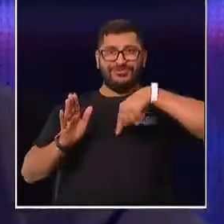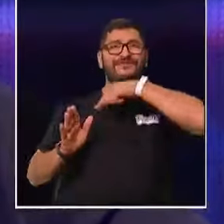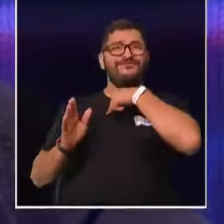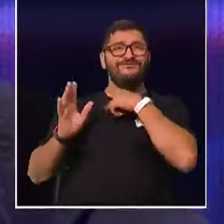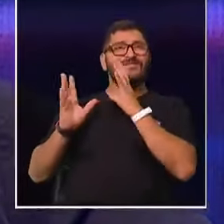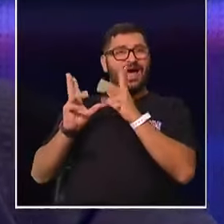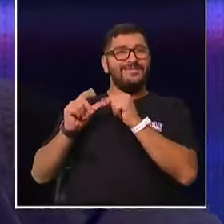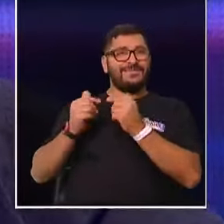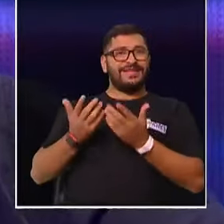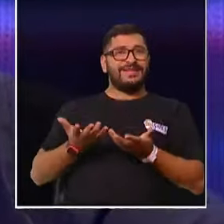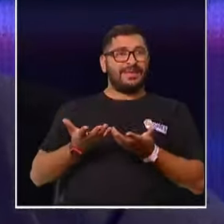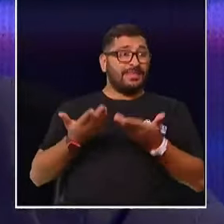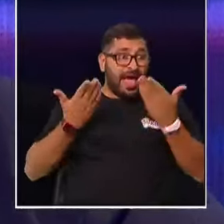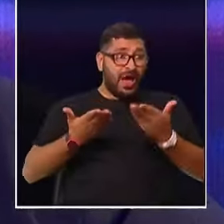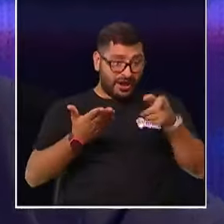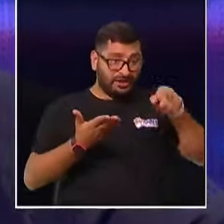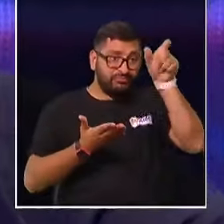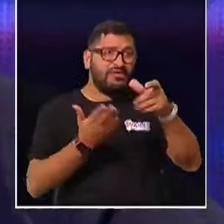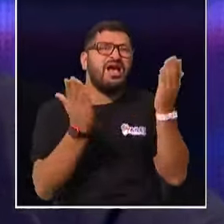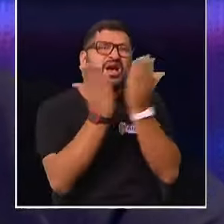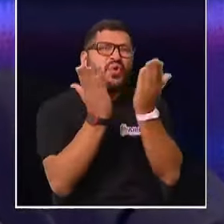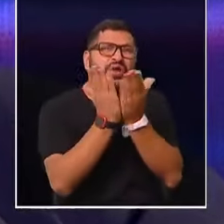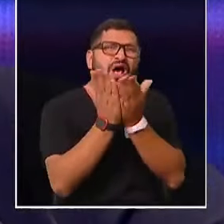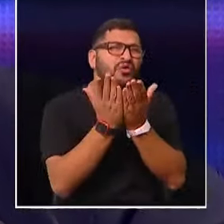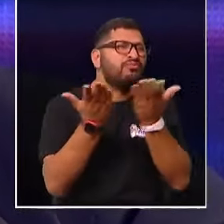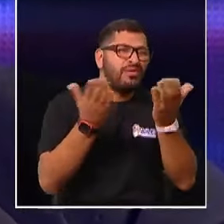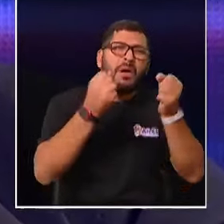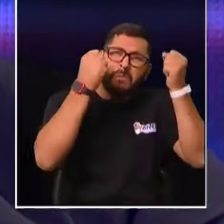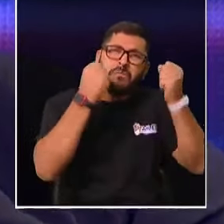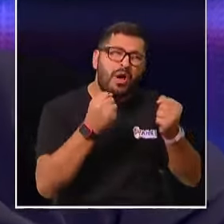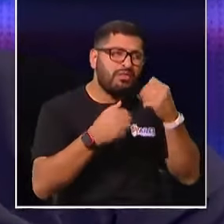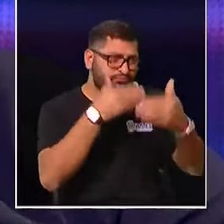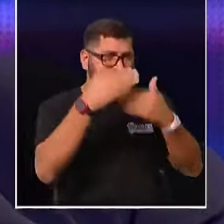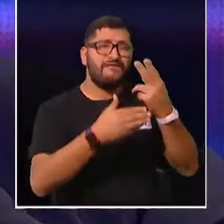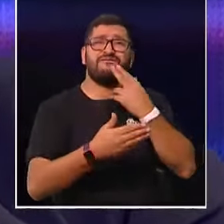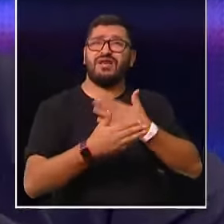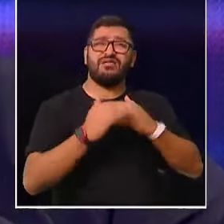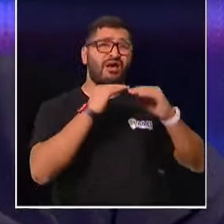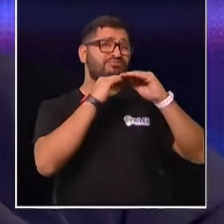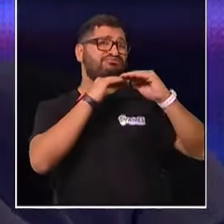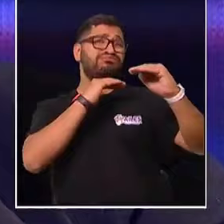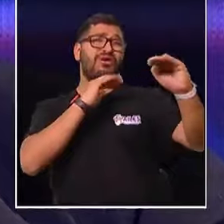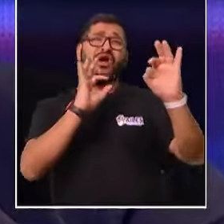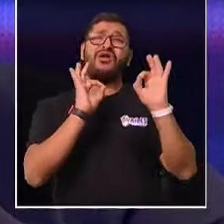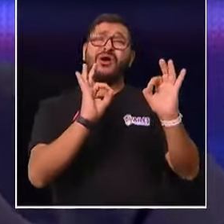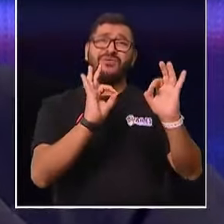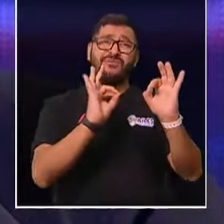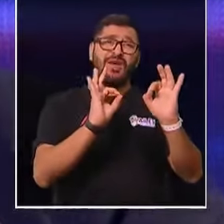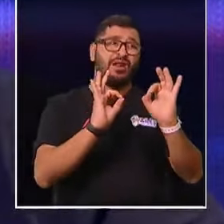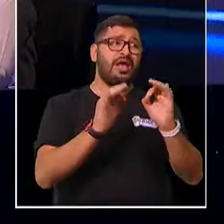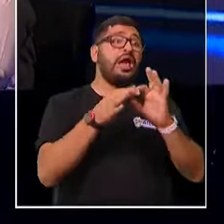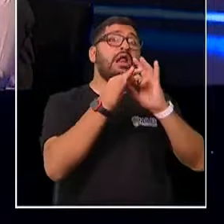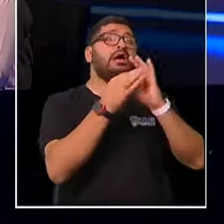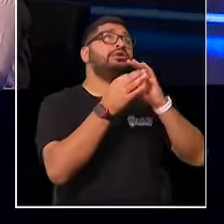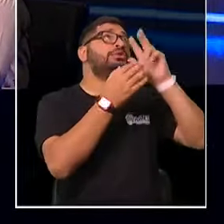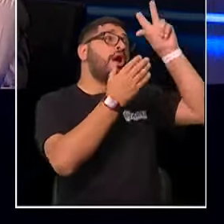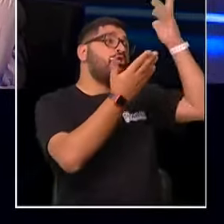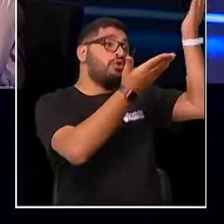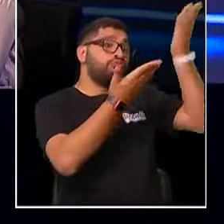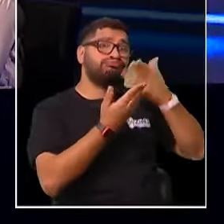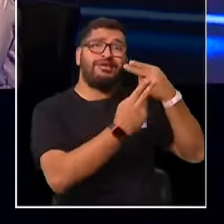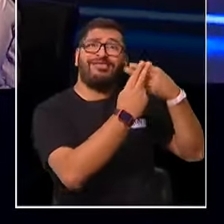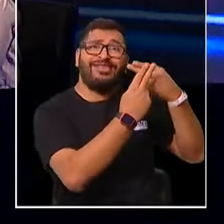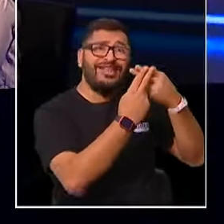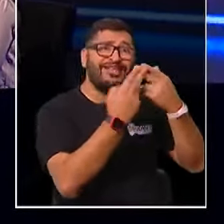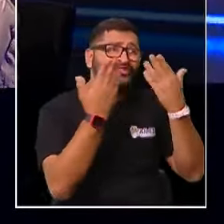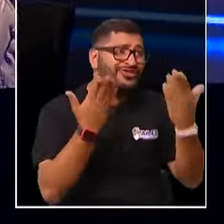Fernandita está estudiando, puede hacer una vida normal. Gracias a Dios, gracias a la Teletón y gracias a ella